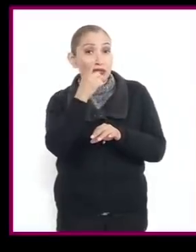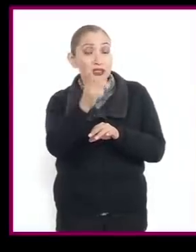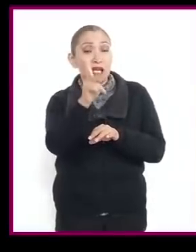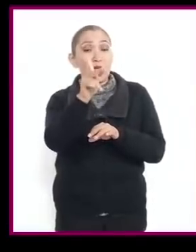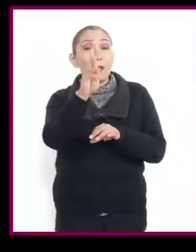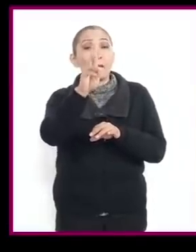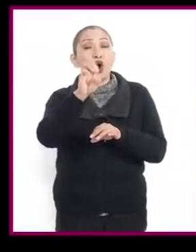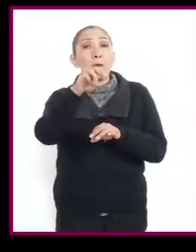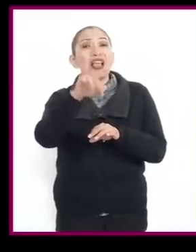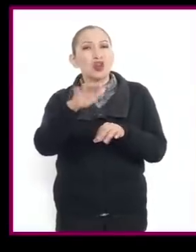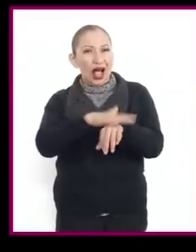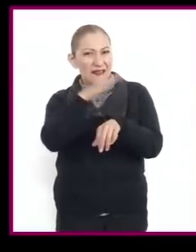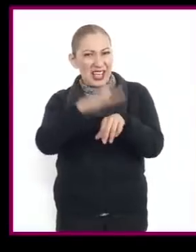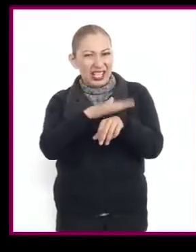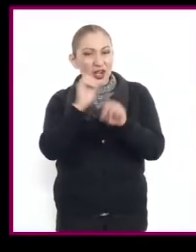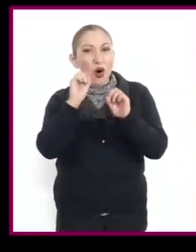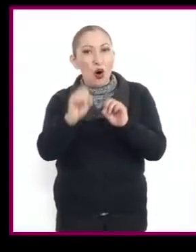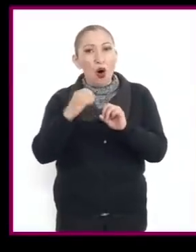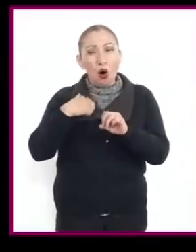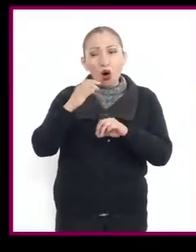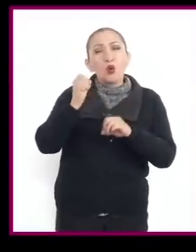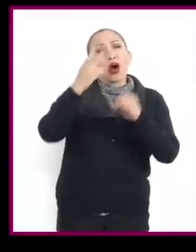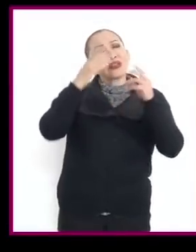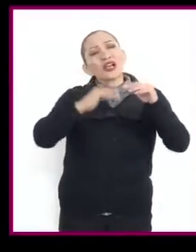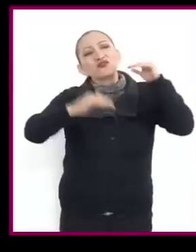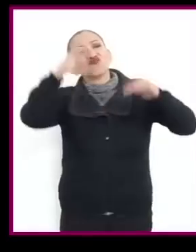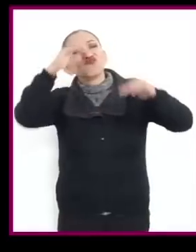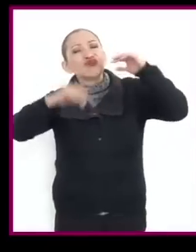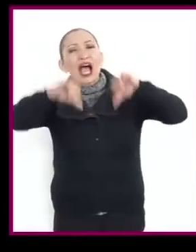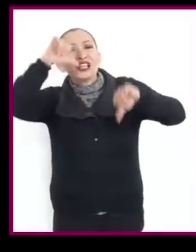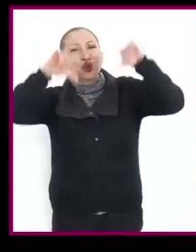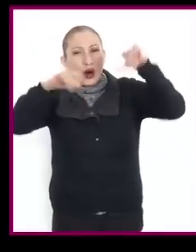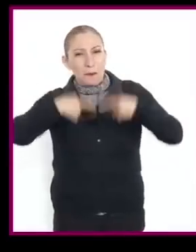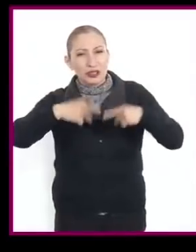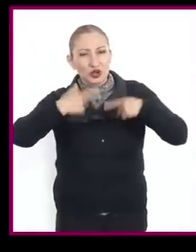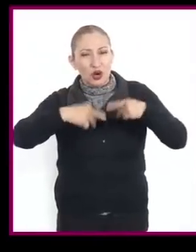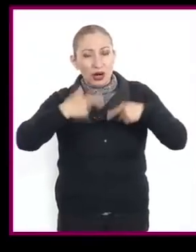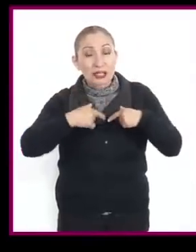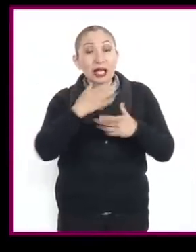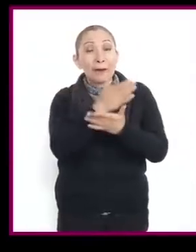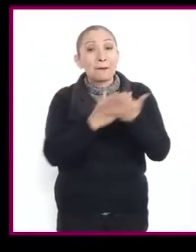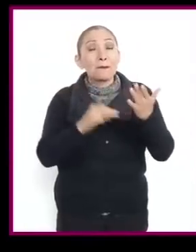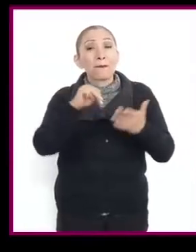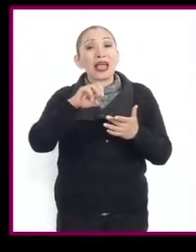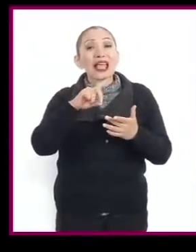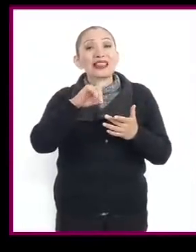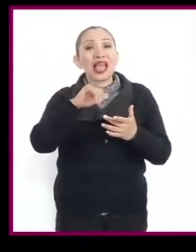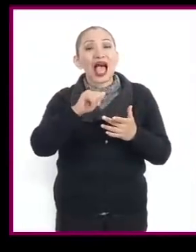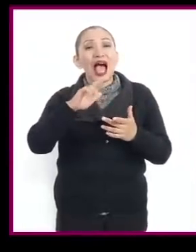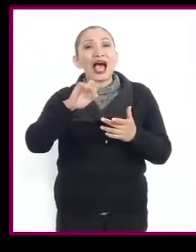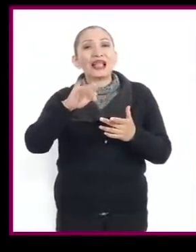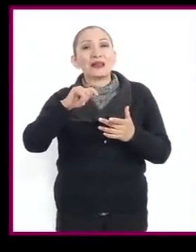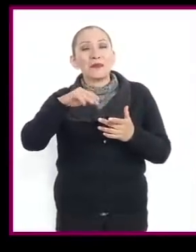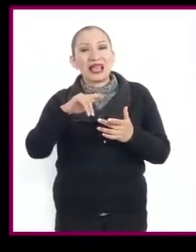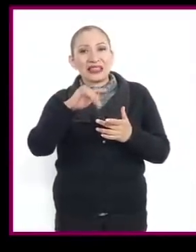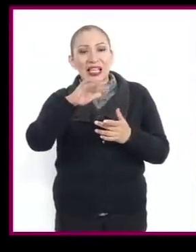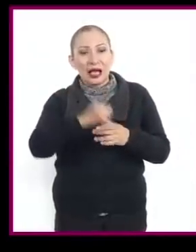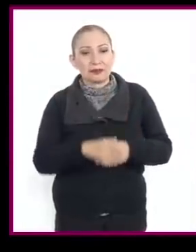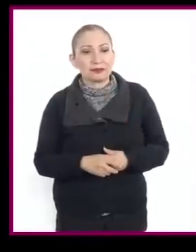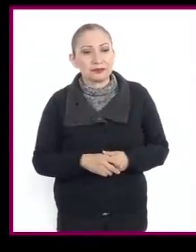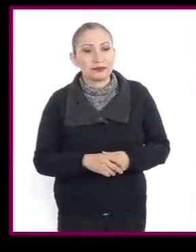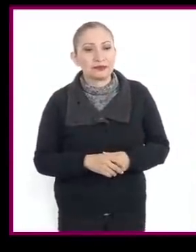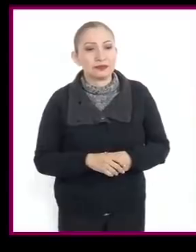de promedio de calificaciones o de la estatura promedio, en realidad nos estamos refiriendo a la media aritmética. Déjame escribirlo en